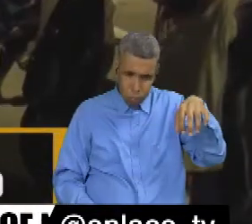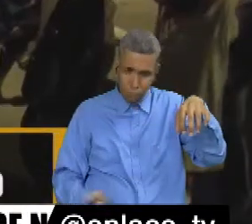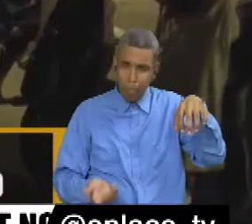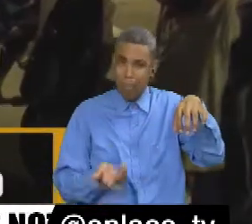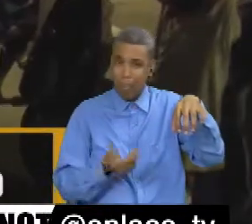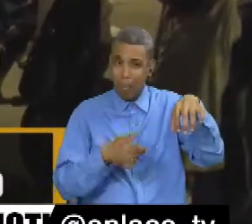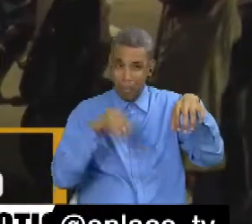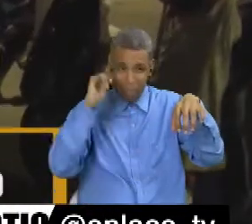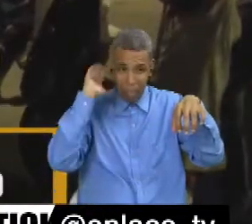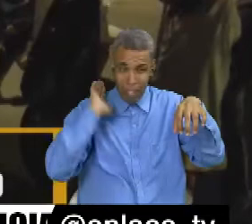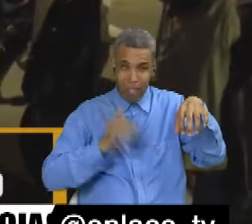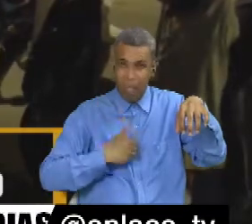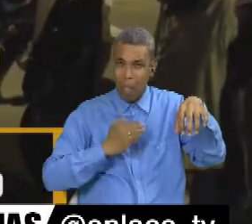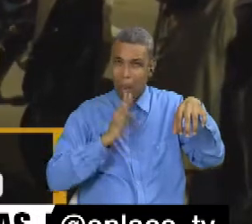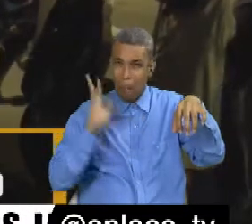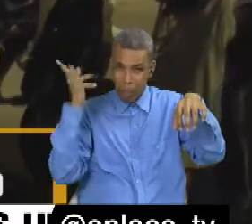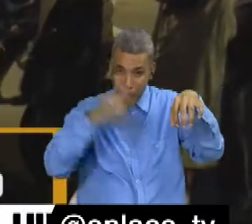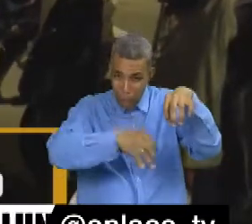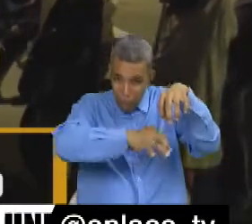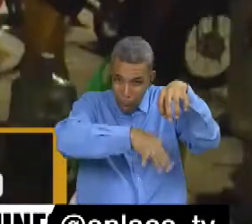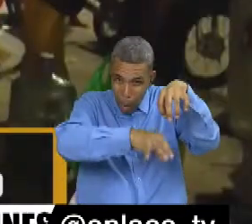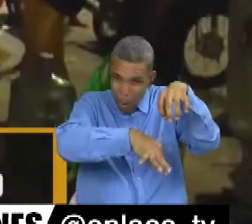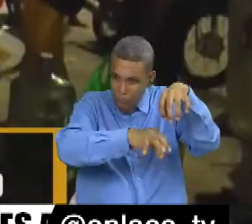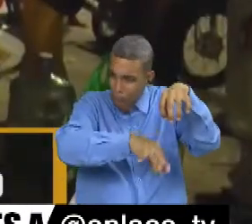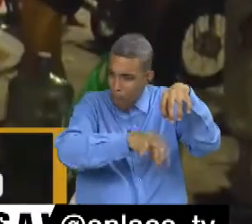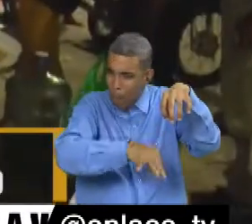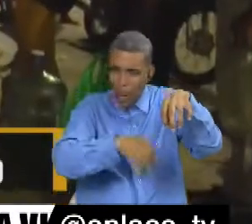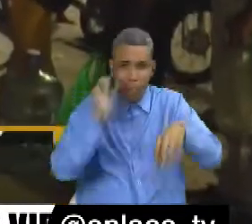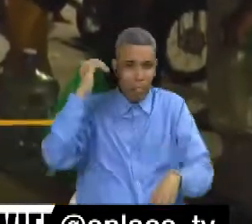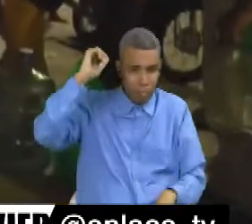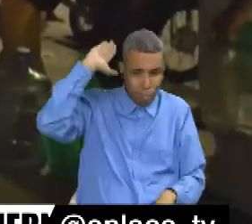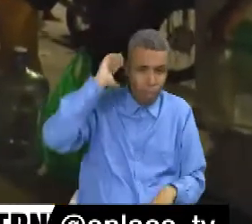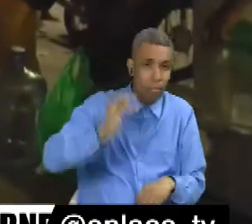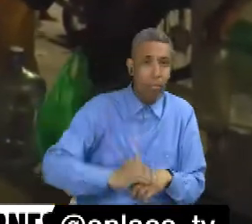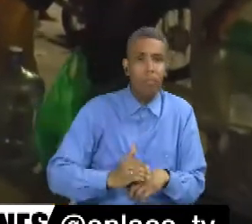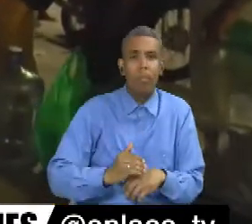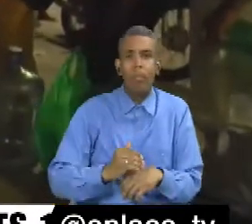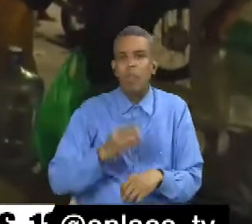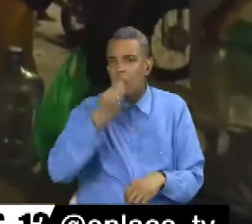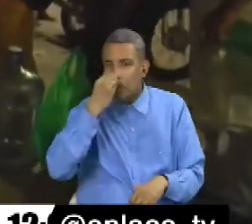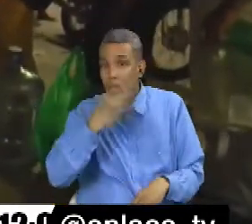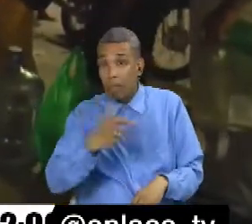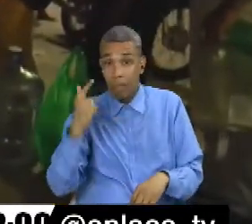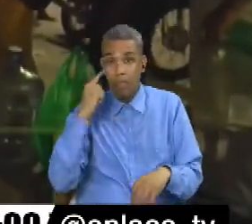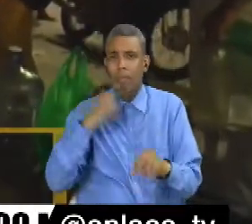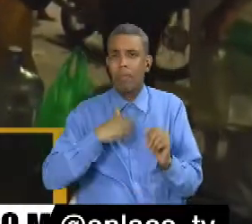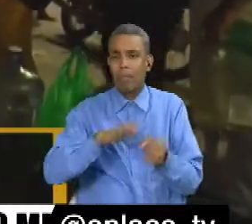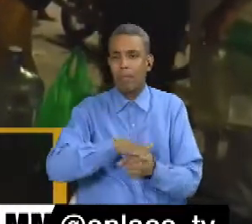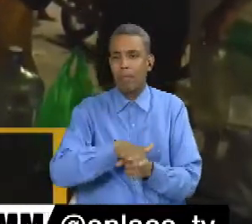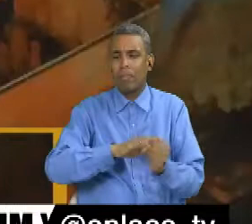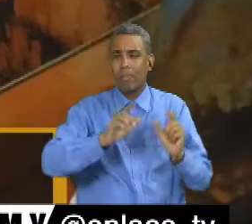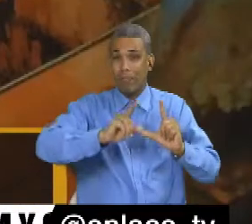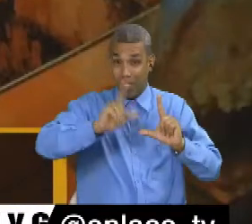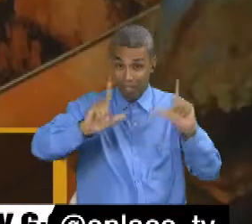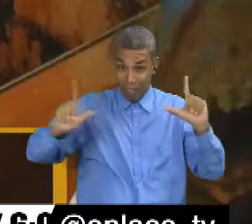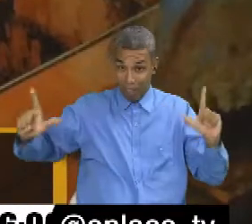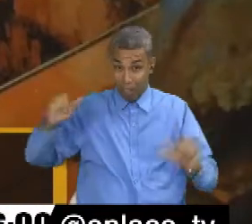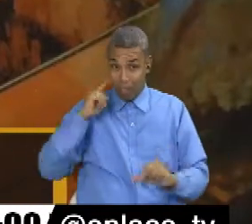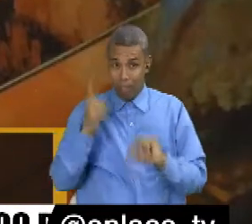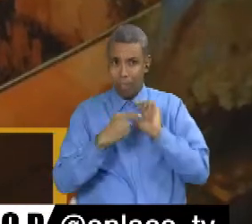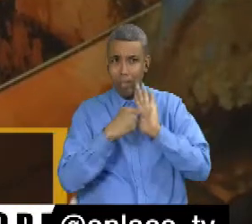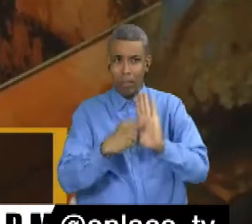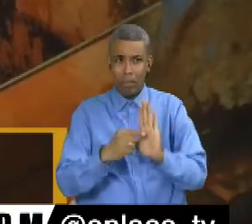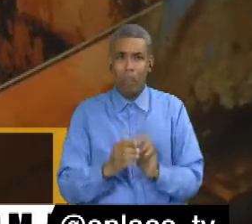Estos ciudadanos que tienen por costumbre recoger agua de esta pileta ubicada por Ecopetrol en el barrio La Libertad para llevar este preciado líquido a sus hogares